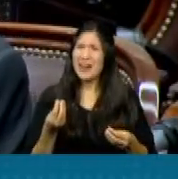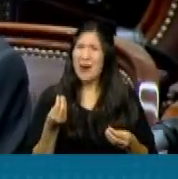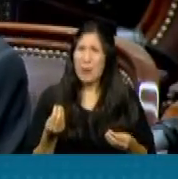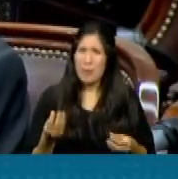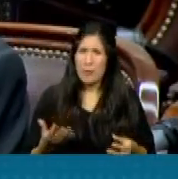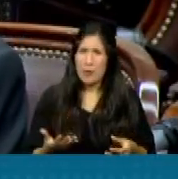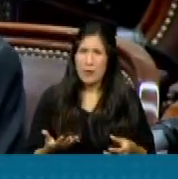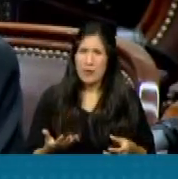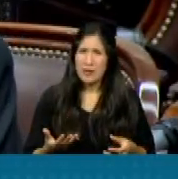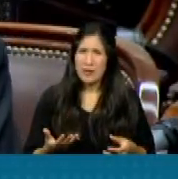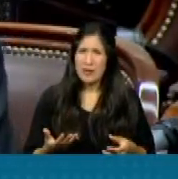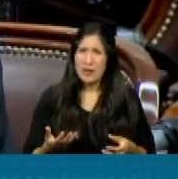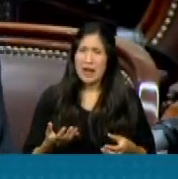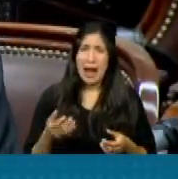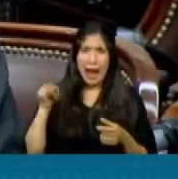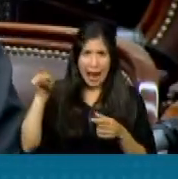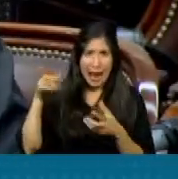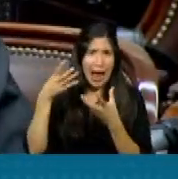ver,